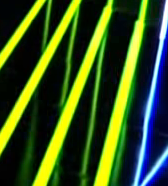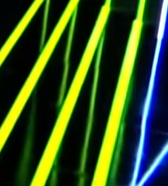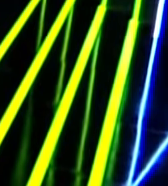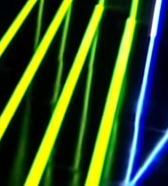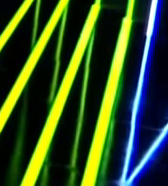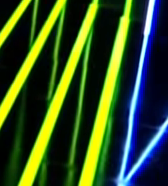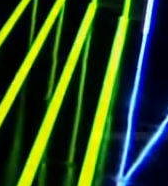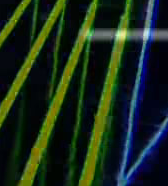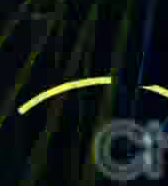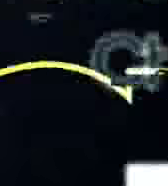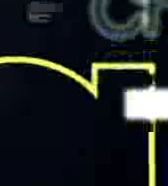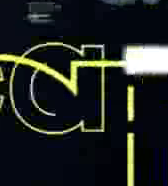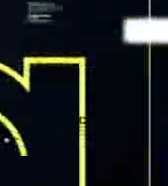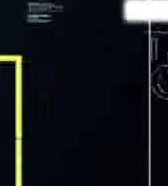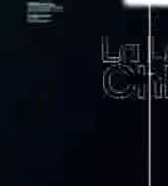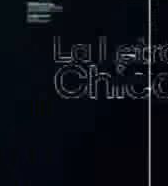ah